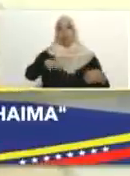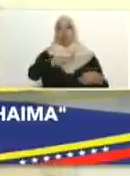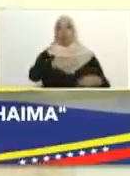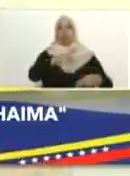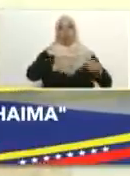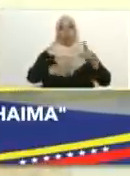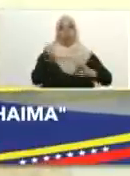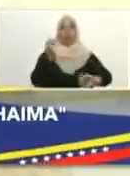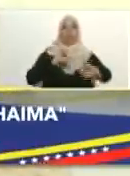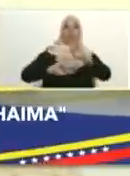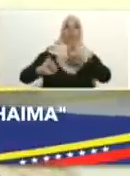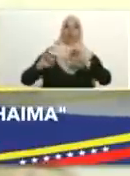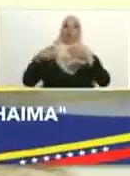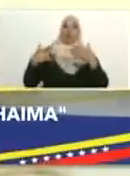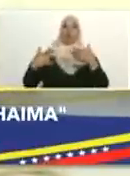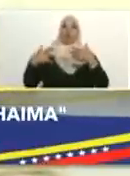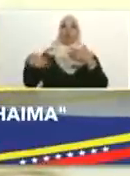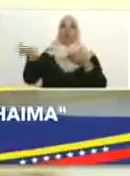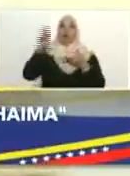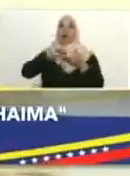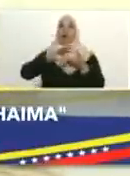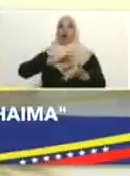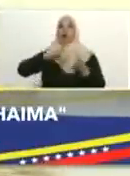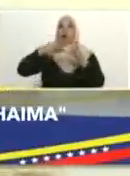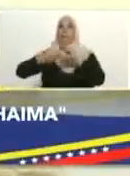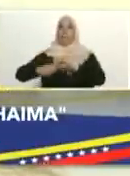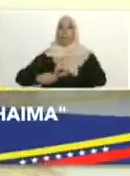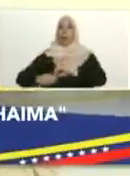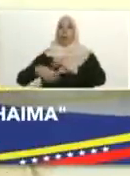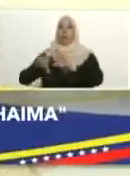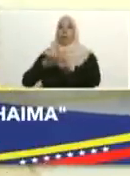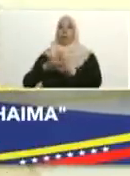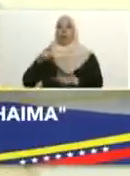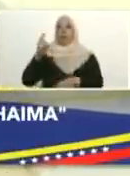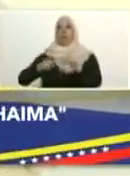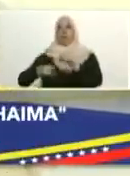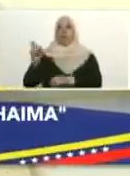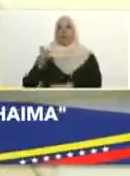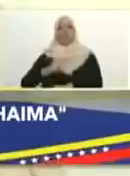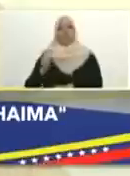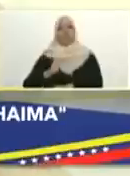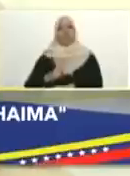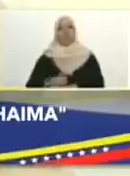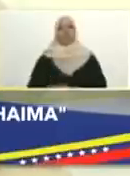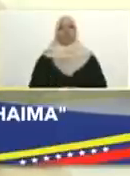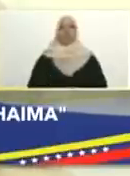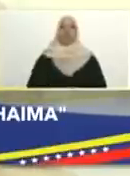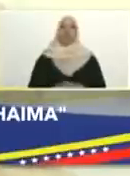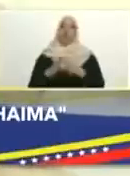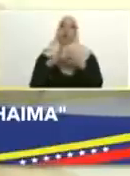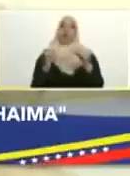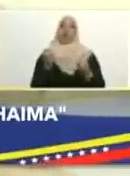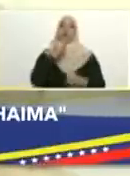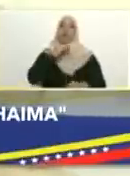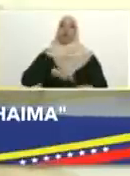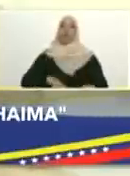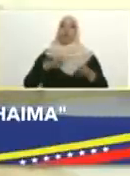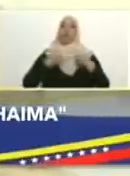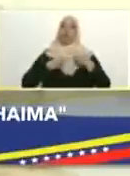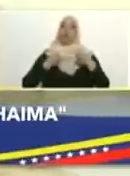construirlos, defenderlos, restituirlos, es lo más importante en toda esta etapa histórica que nos ha tocado